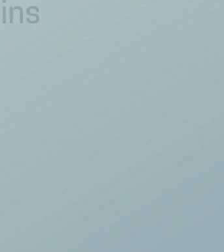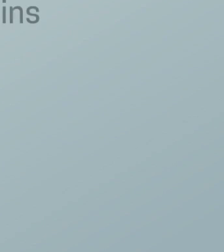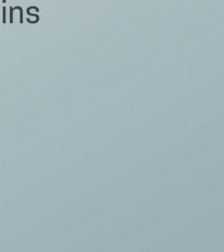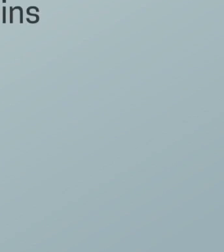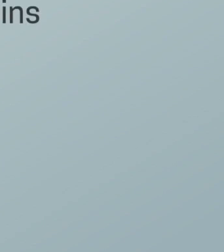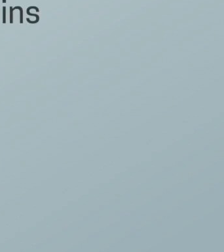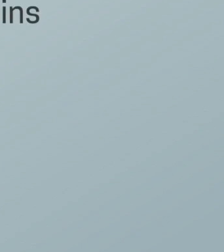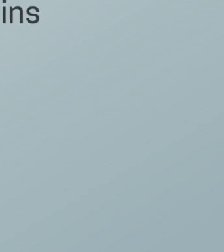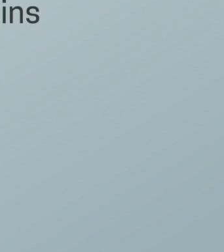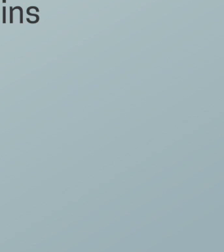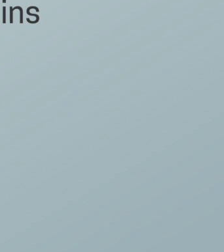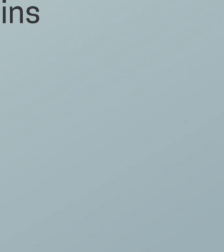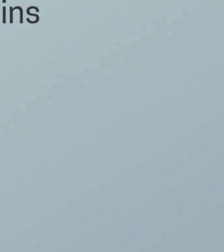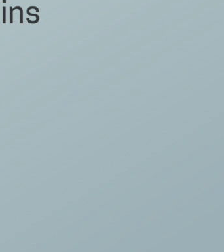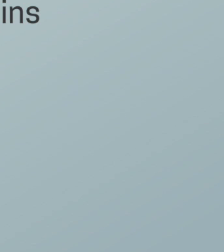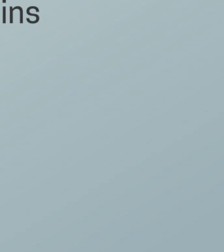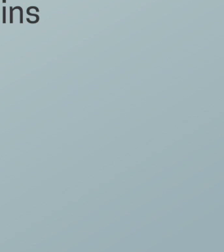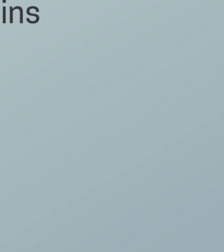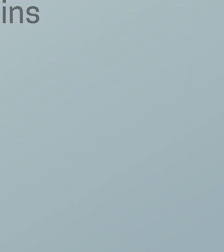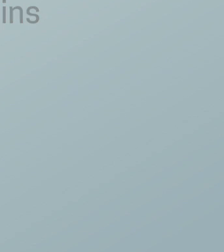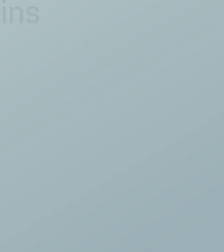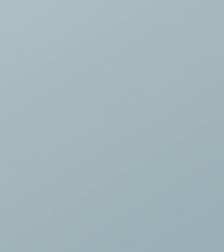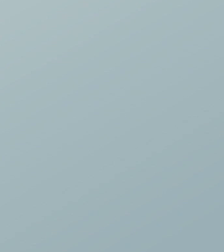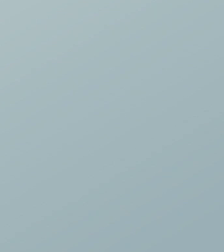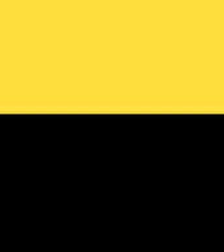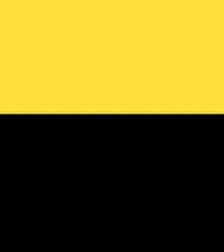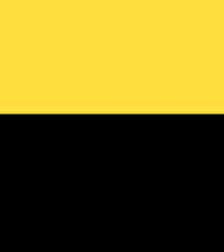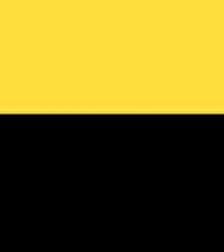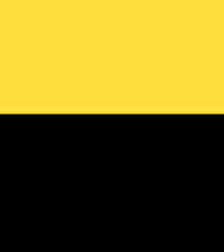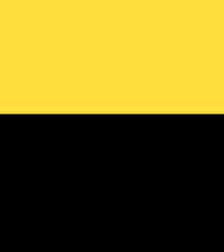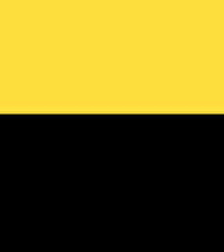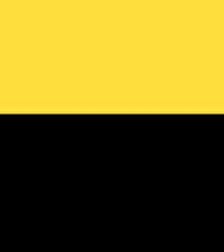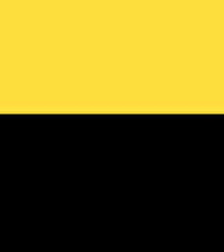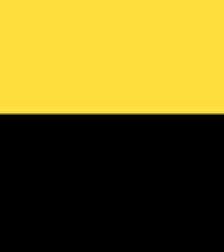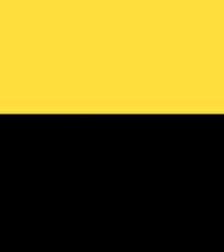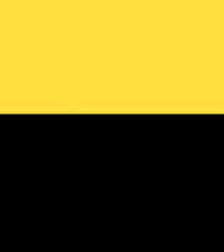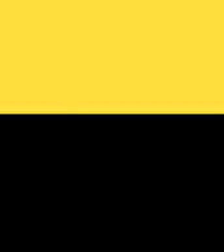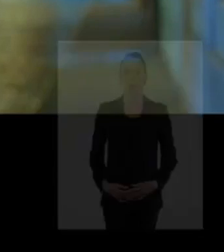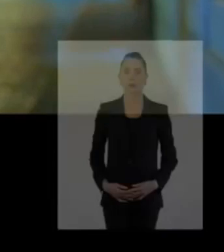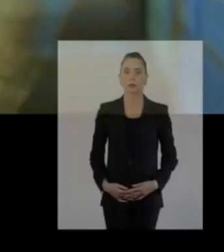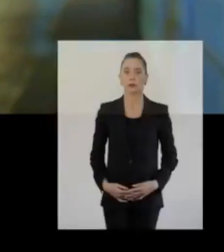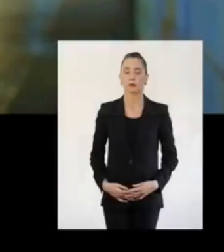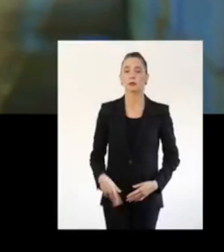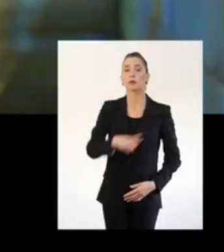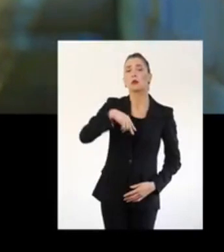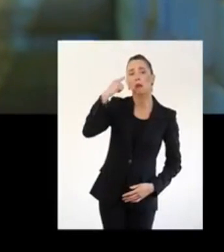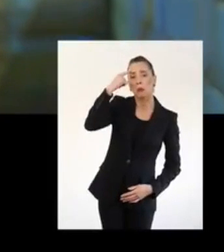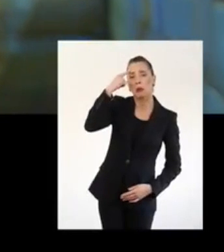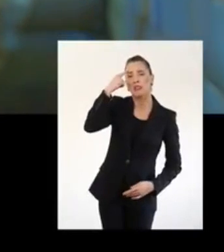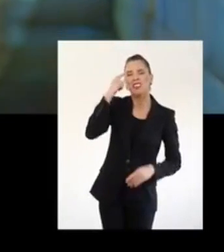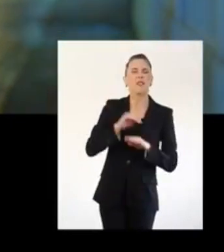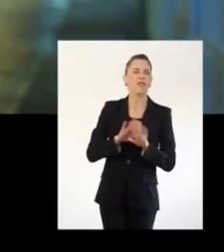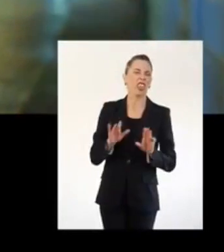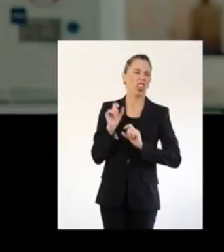Thank you. Nos convenció que podíamos